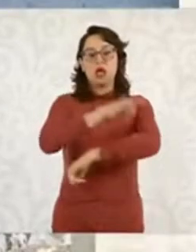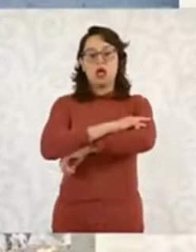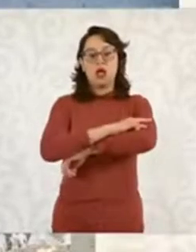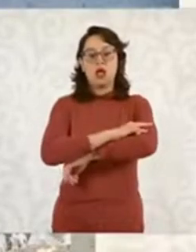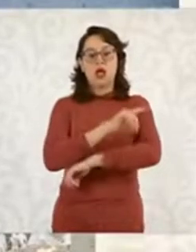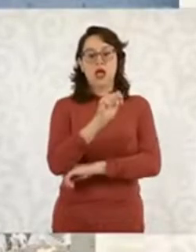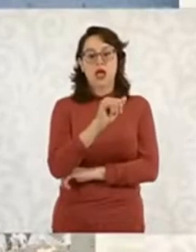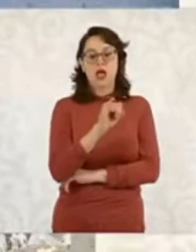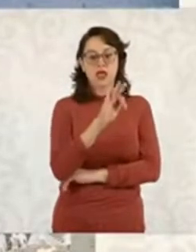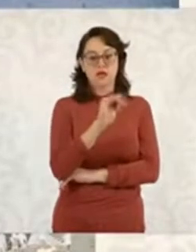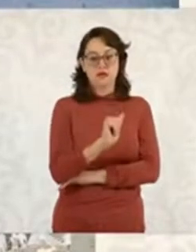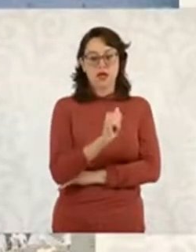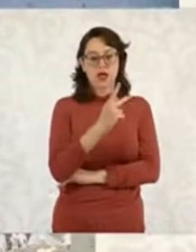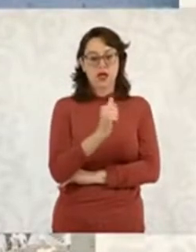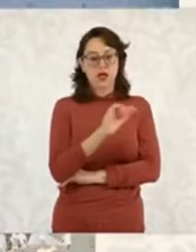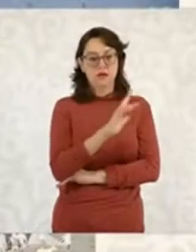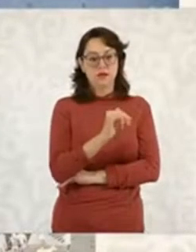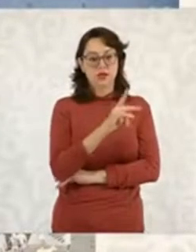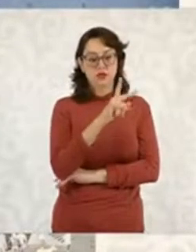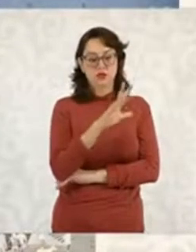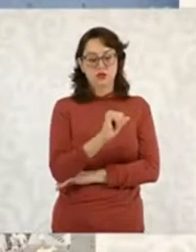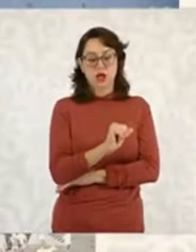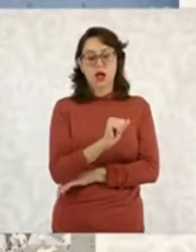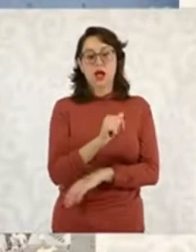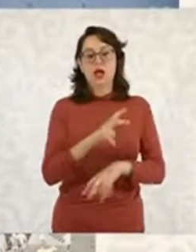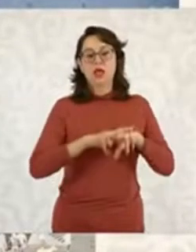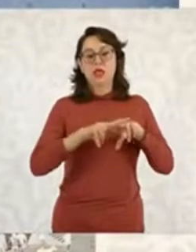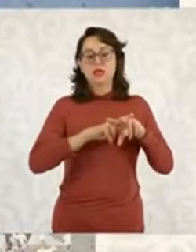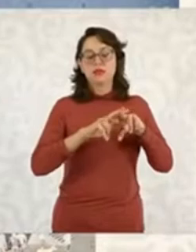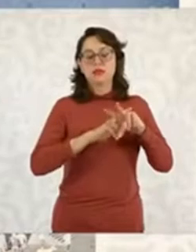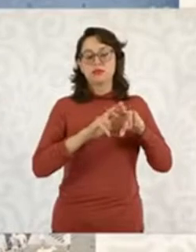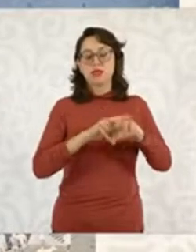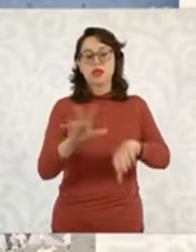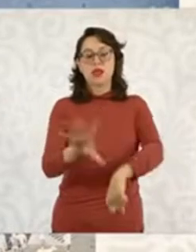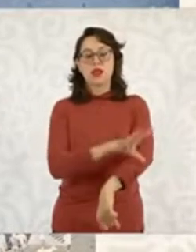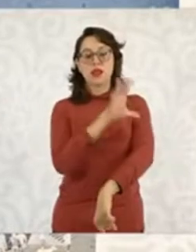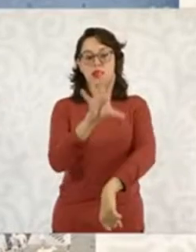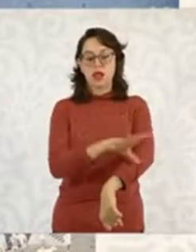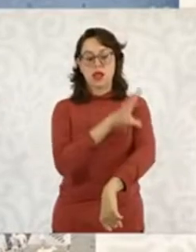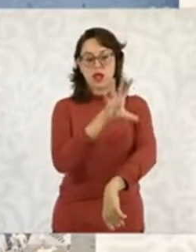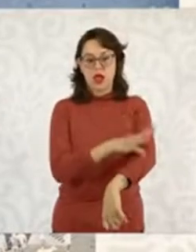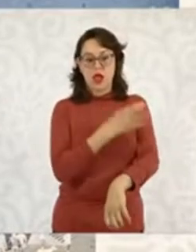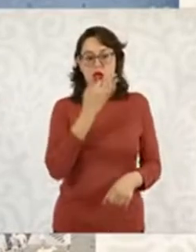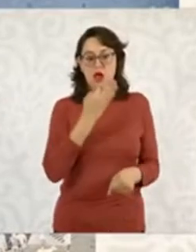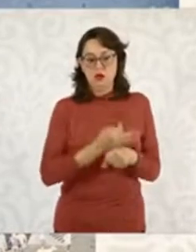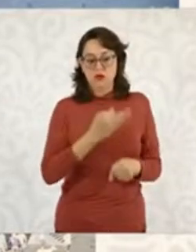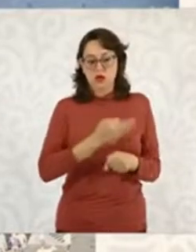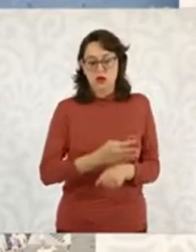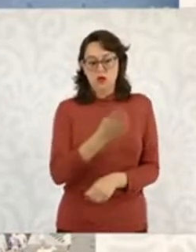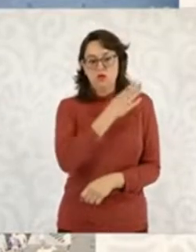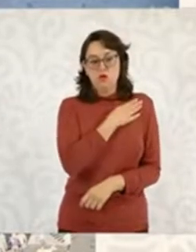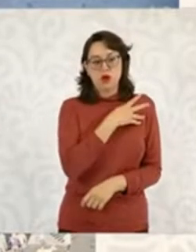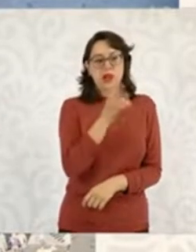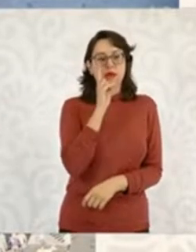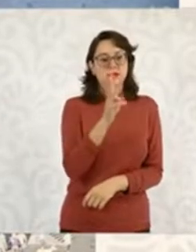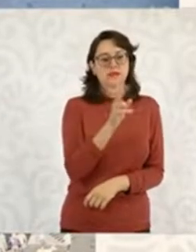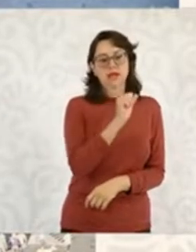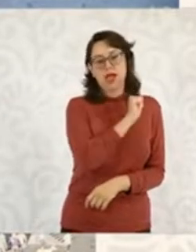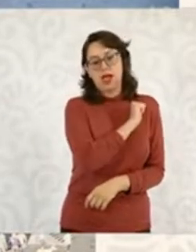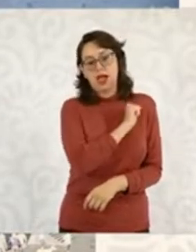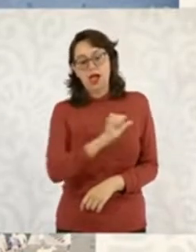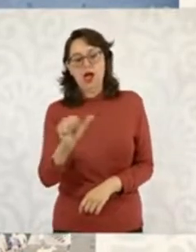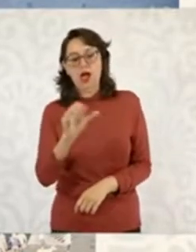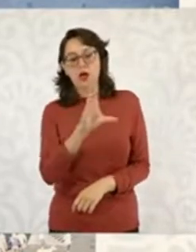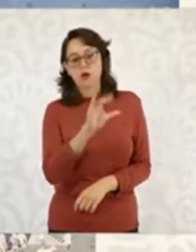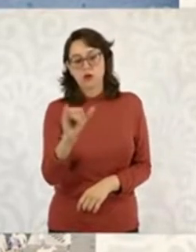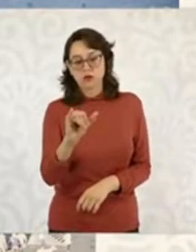hablaré más de esa licitación, son trenes eléctricos. Hoy tenemos un servicio que va de Buenavista a Cuautitlán, está en construcción